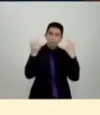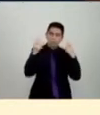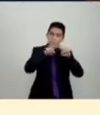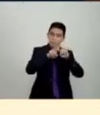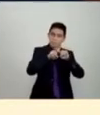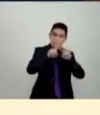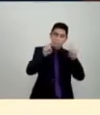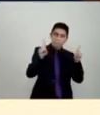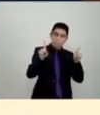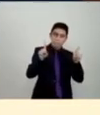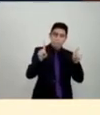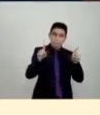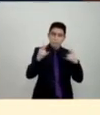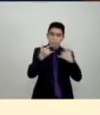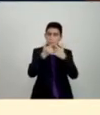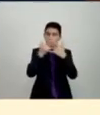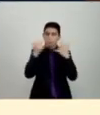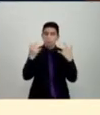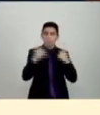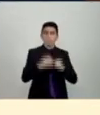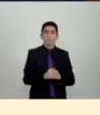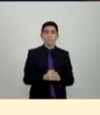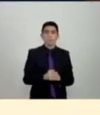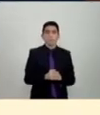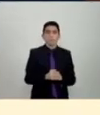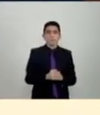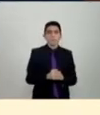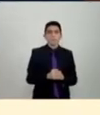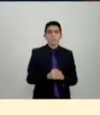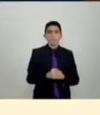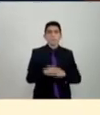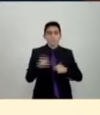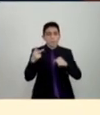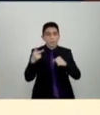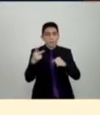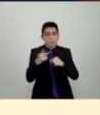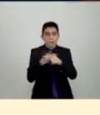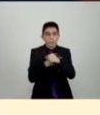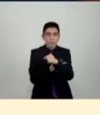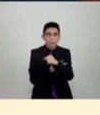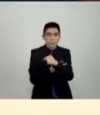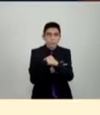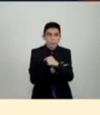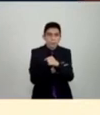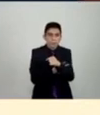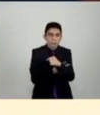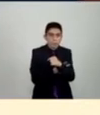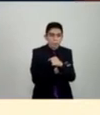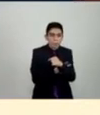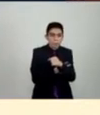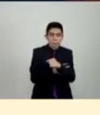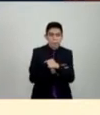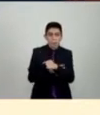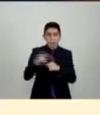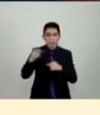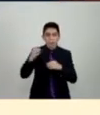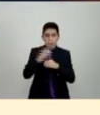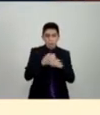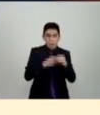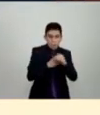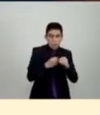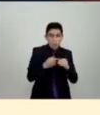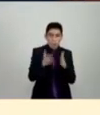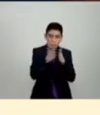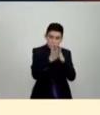porque no es una novela en donde ocurra una línea de acción. Ulises es